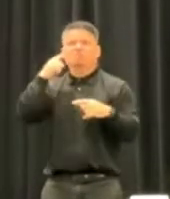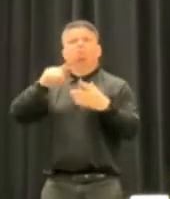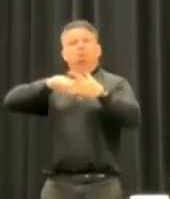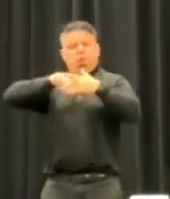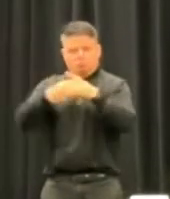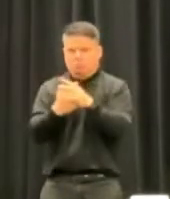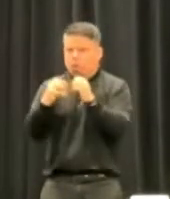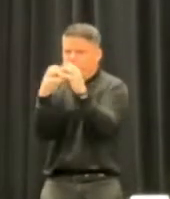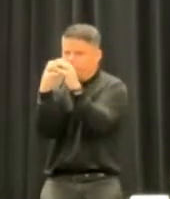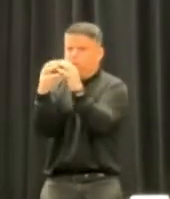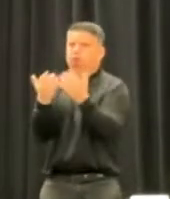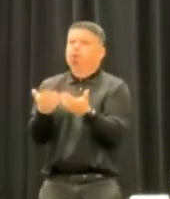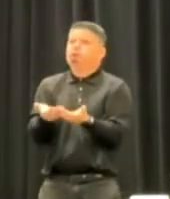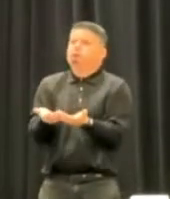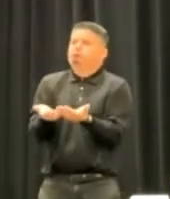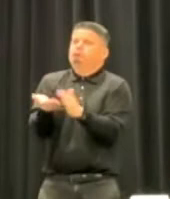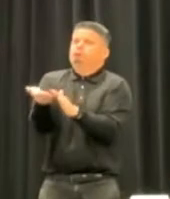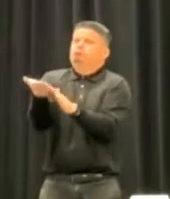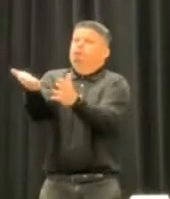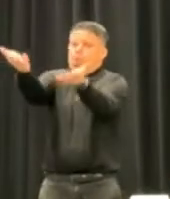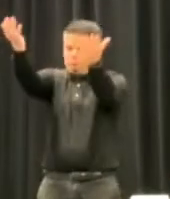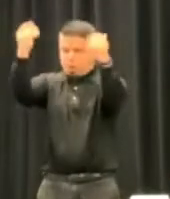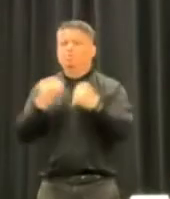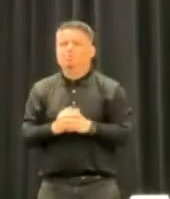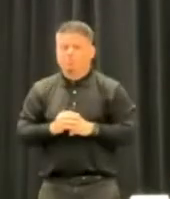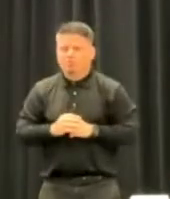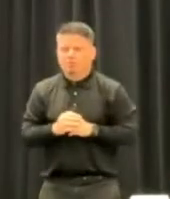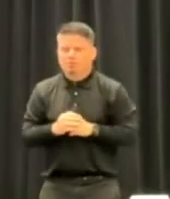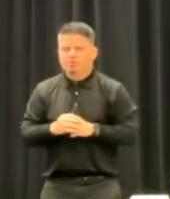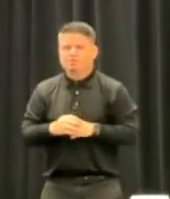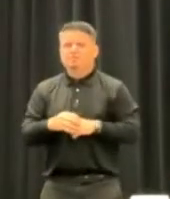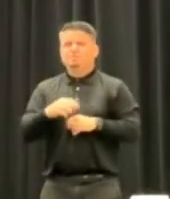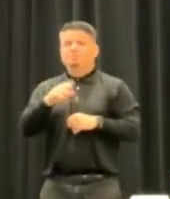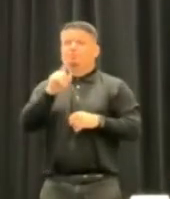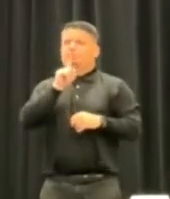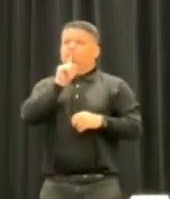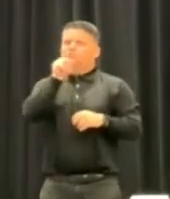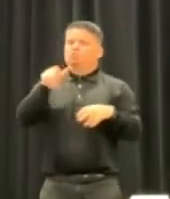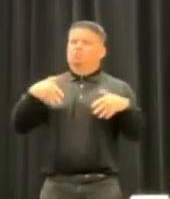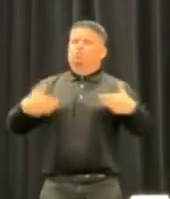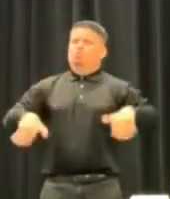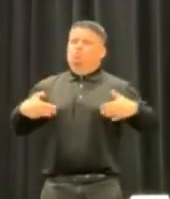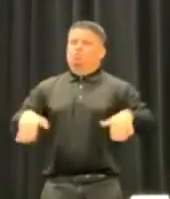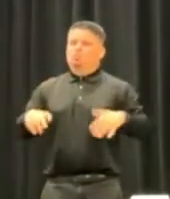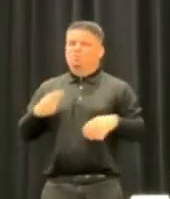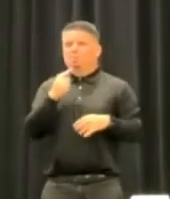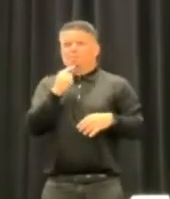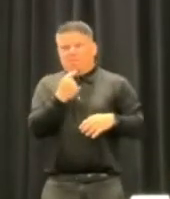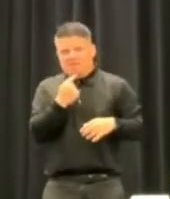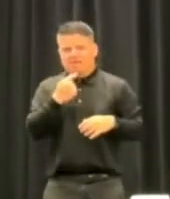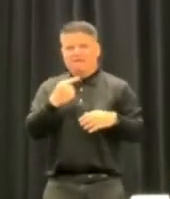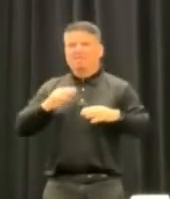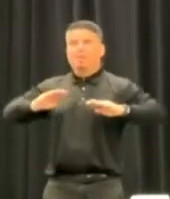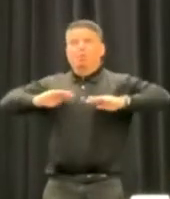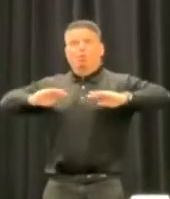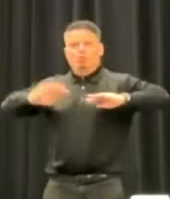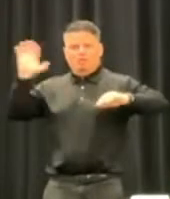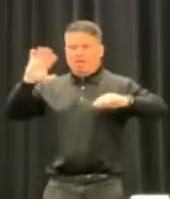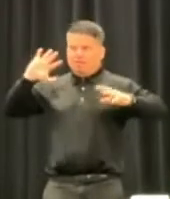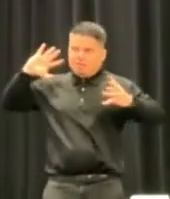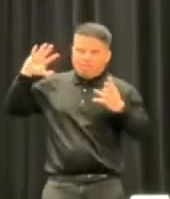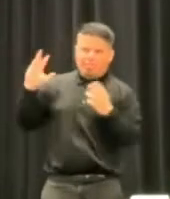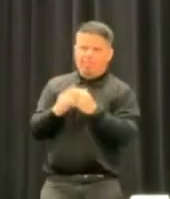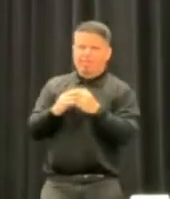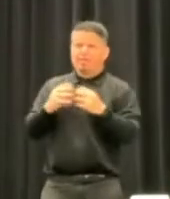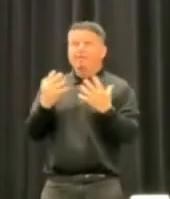nuestras deportes que tanto añoramos comenzar nuevamente la actividad deportiva